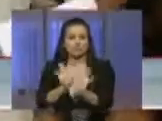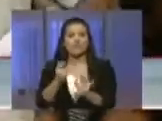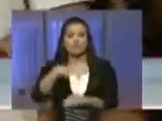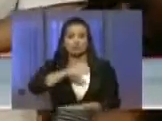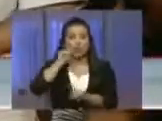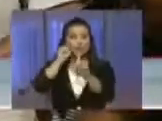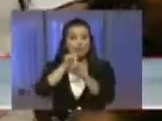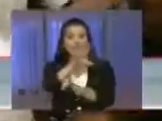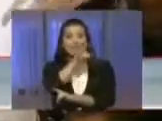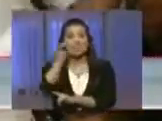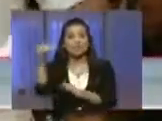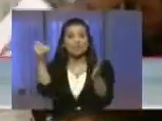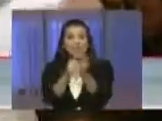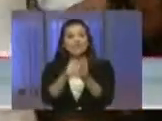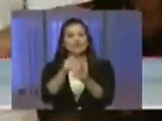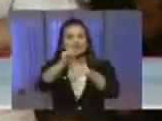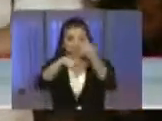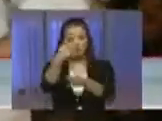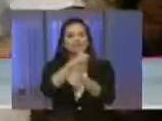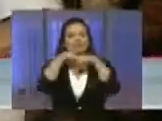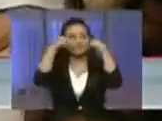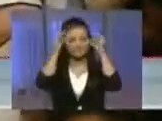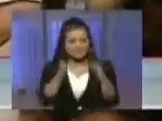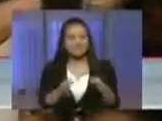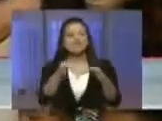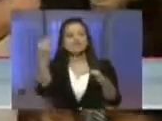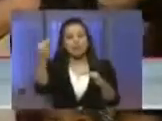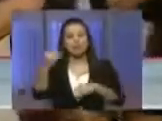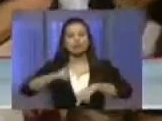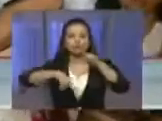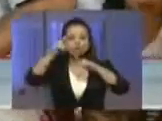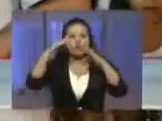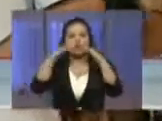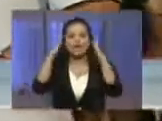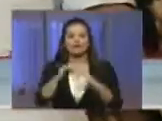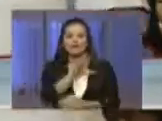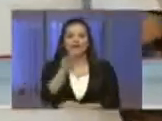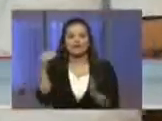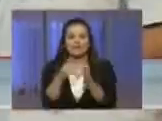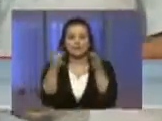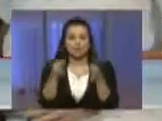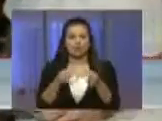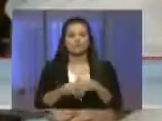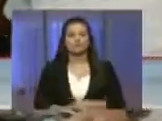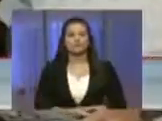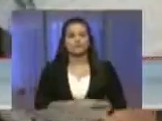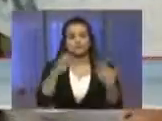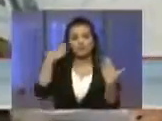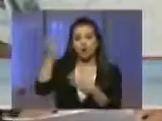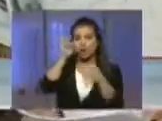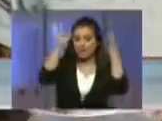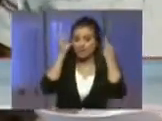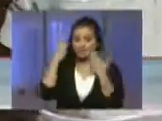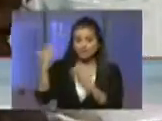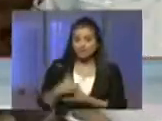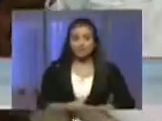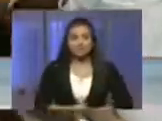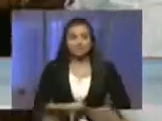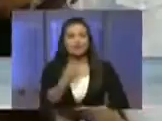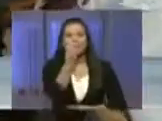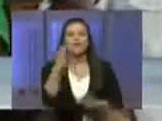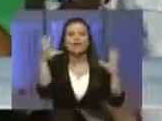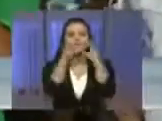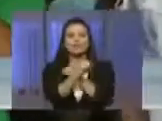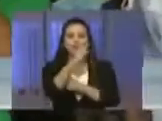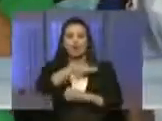sonriente le vamos a decir vamos rumbo a la 500000 Robert Buenas noches buenas noches comandante Buenas